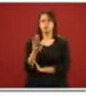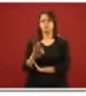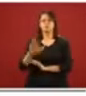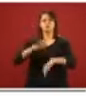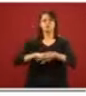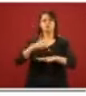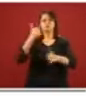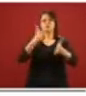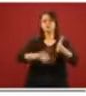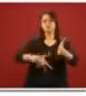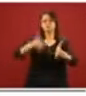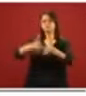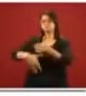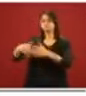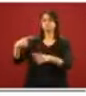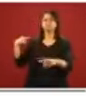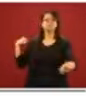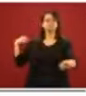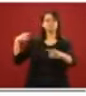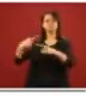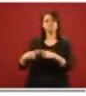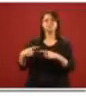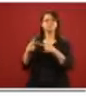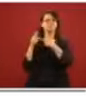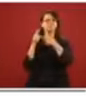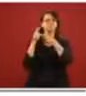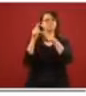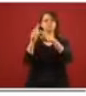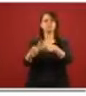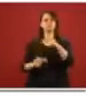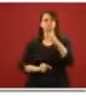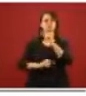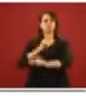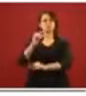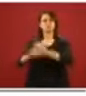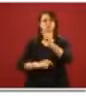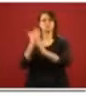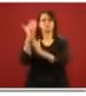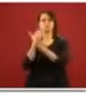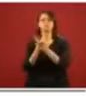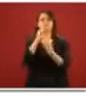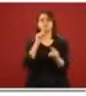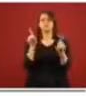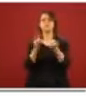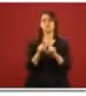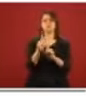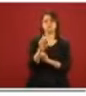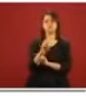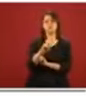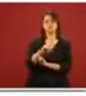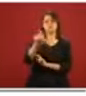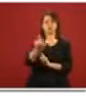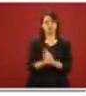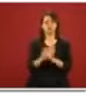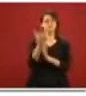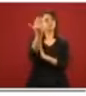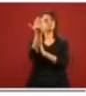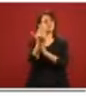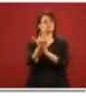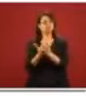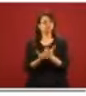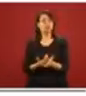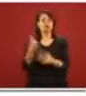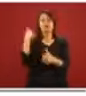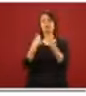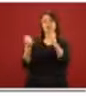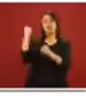económicas. Interesante ver cómo ha ido bajando hacia lo más económico Pemex. Recordarán que por muchos meses el año pasado